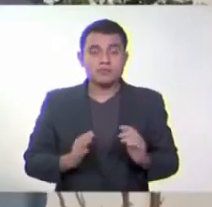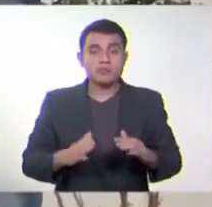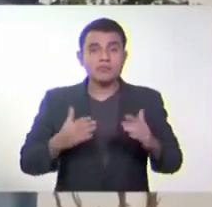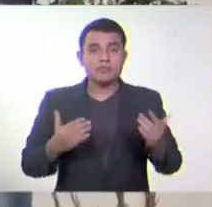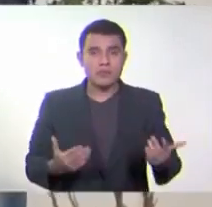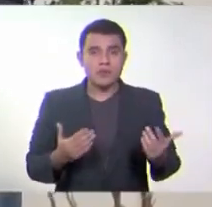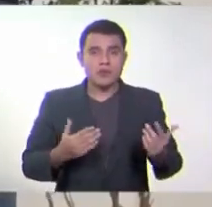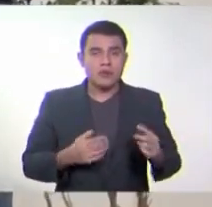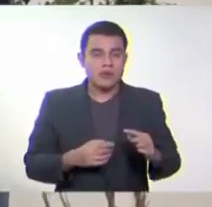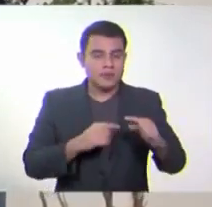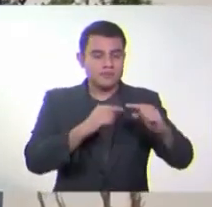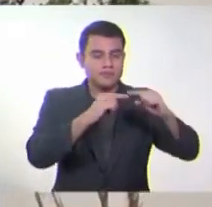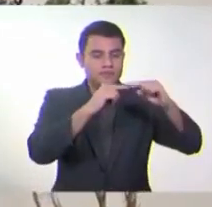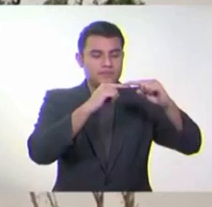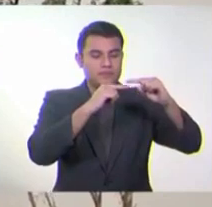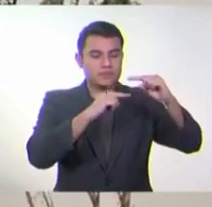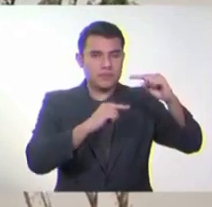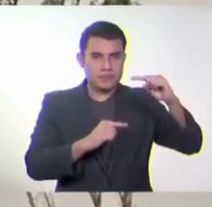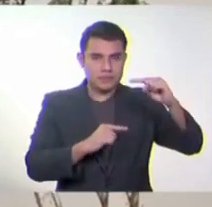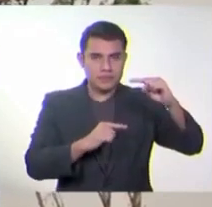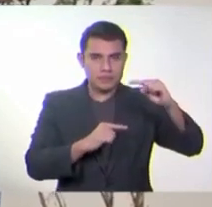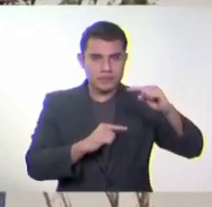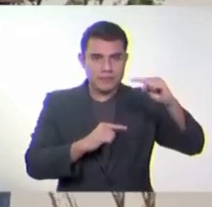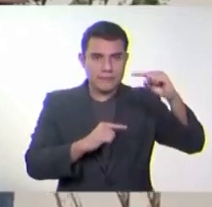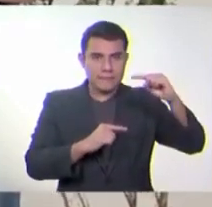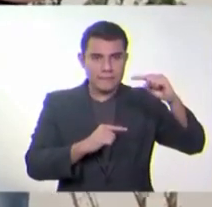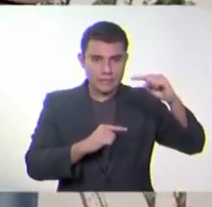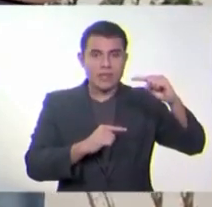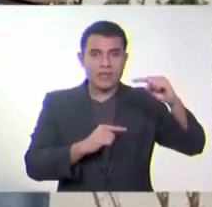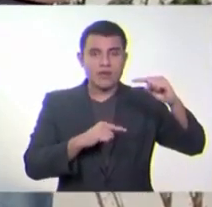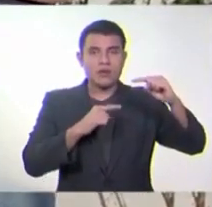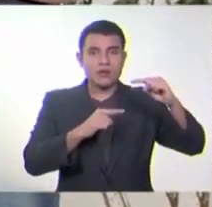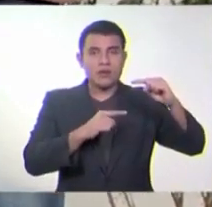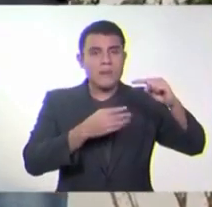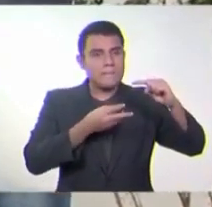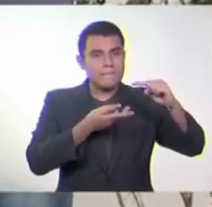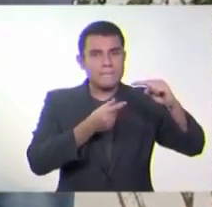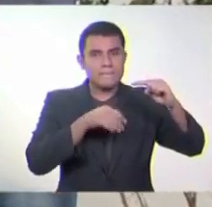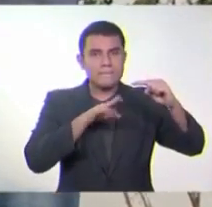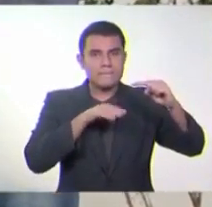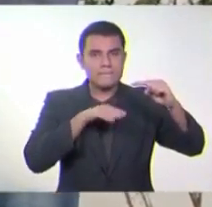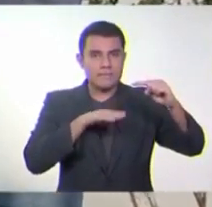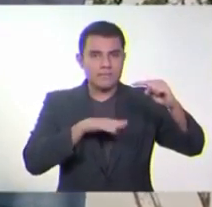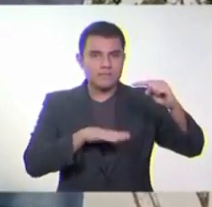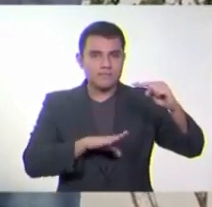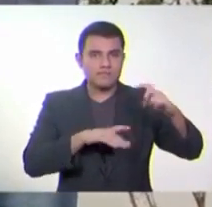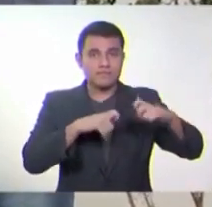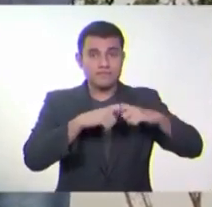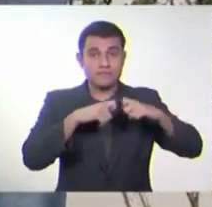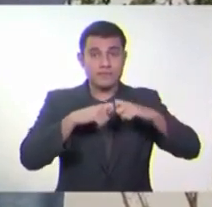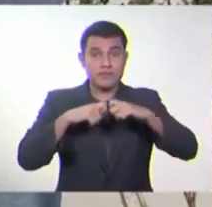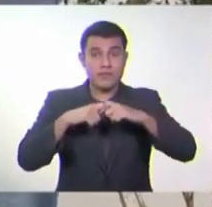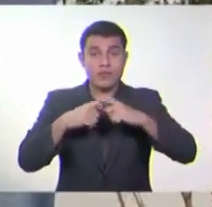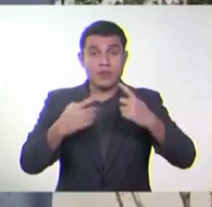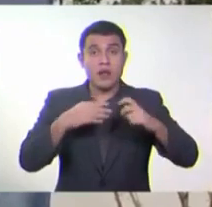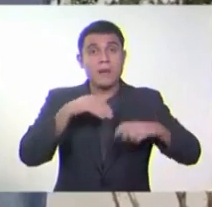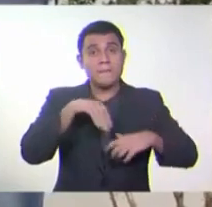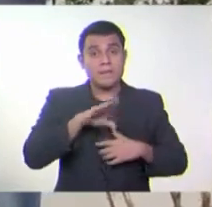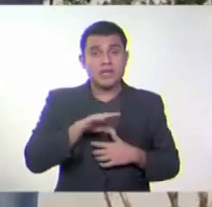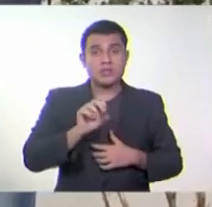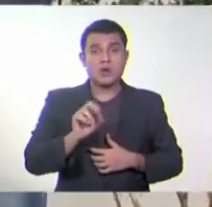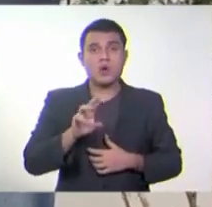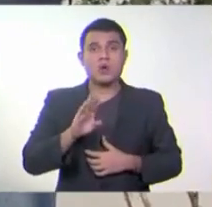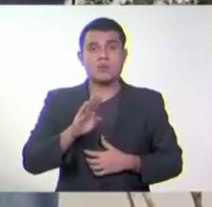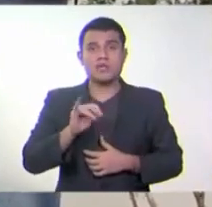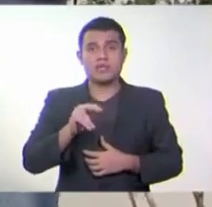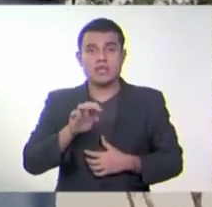aumentar de arriba hacia abajo, se van aumentando los niveles energéticos, por tanto tendrá más orbitales el